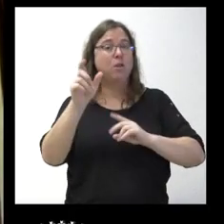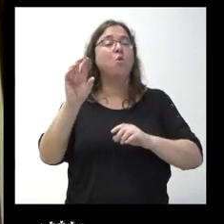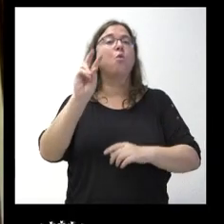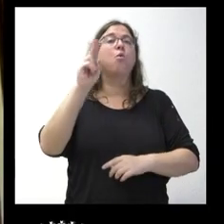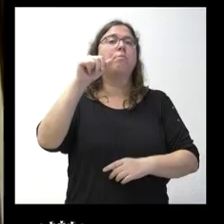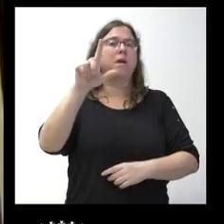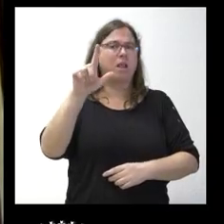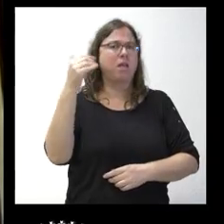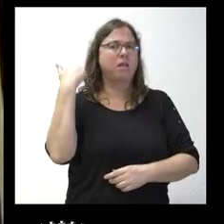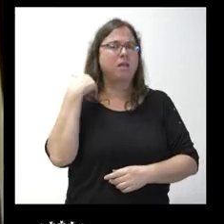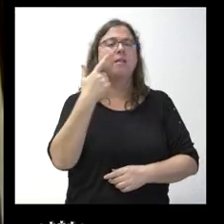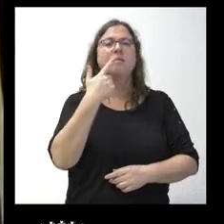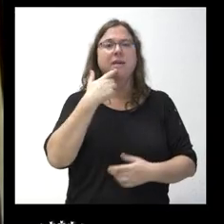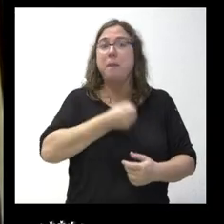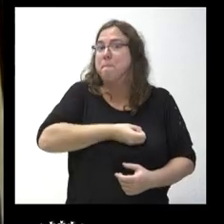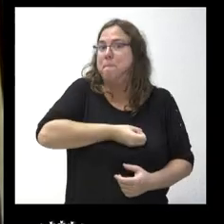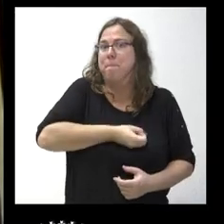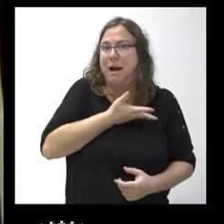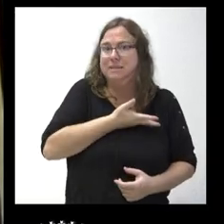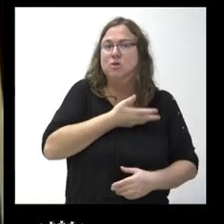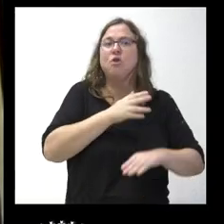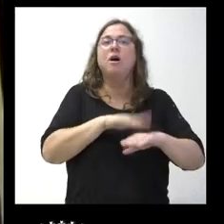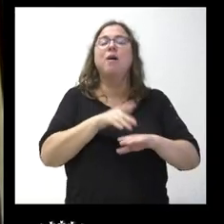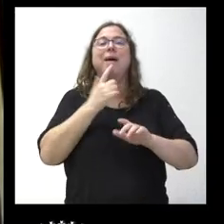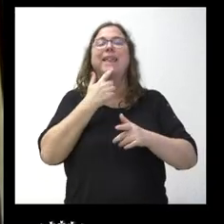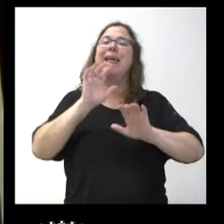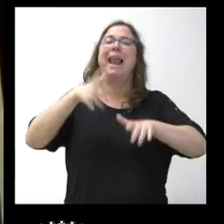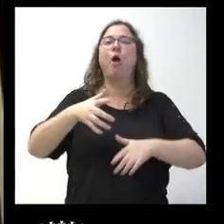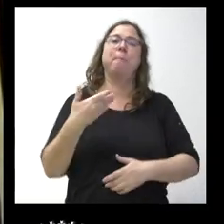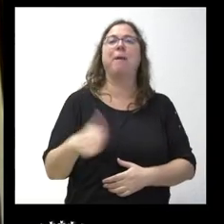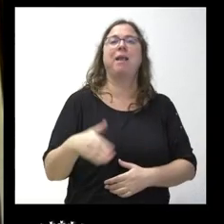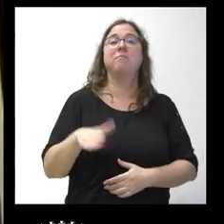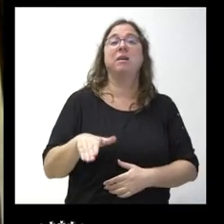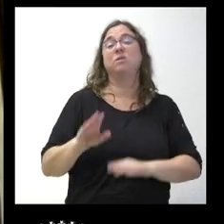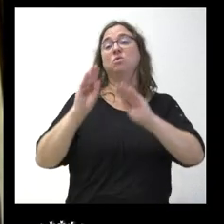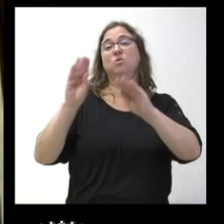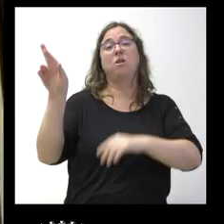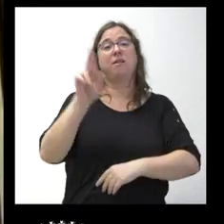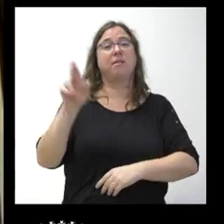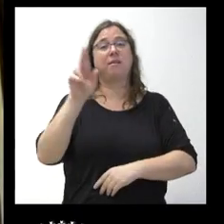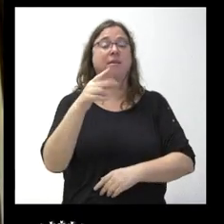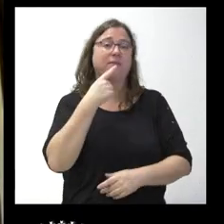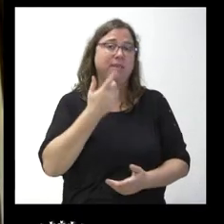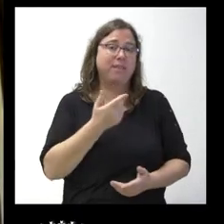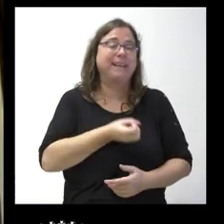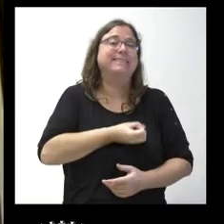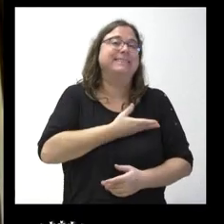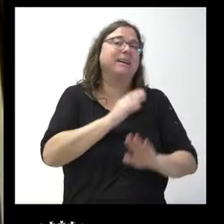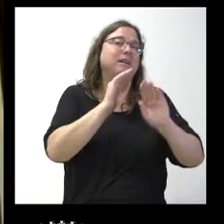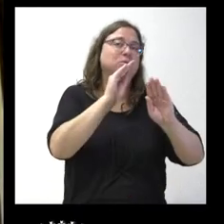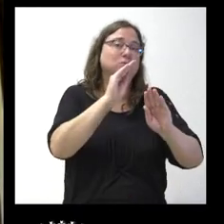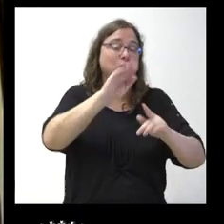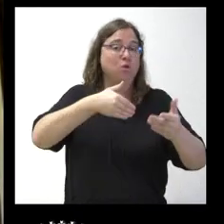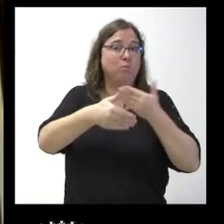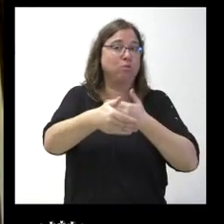leonés de que hay una verdadera Pasión por decir que a León le va mal porque es el argumento de esta nueva convocatoria sindical para el próximo